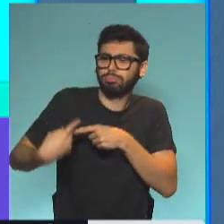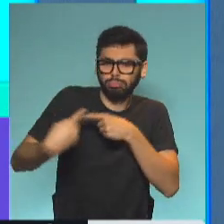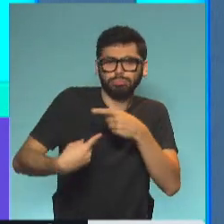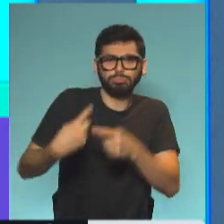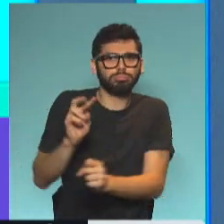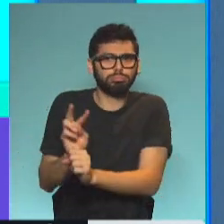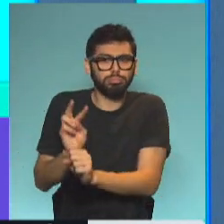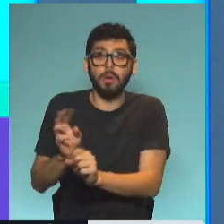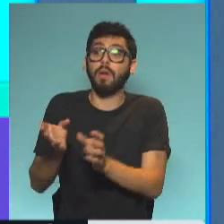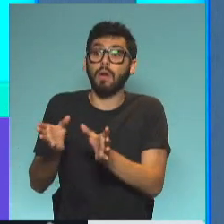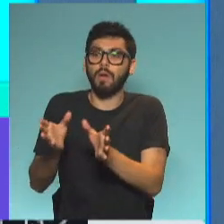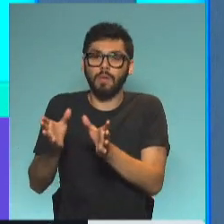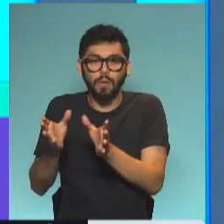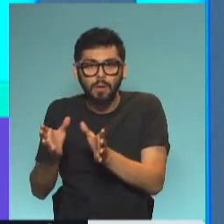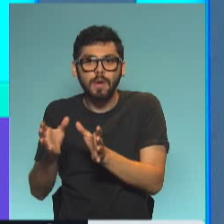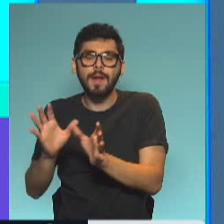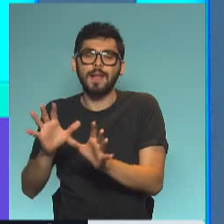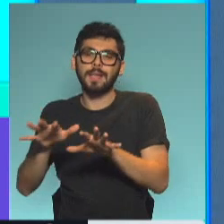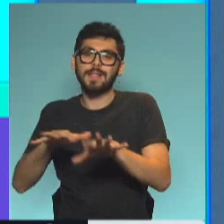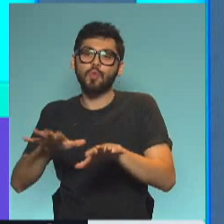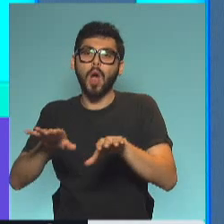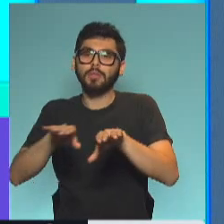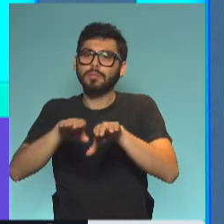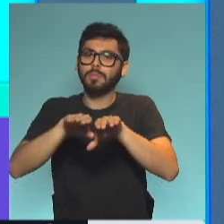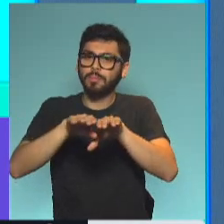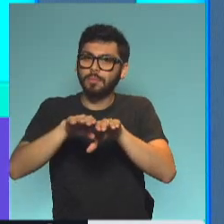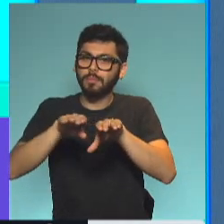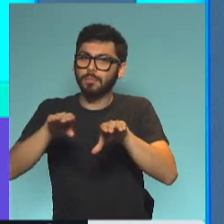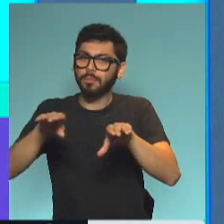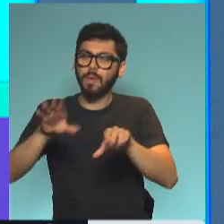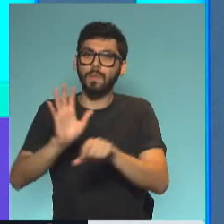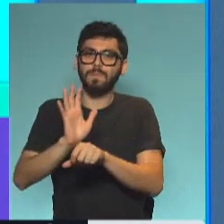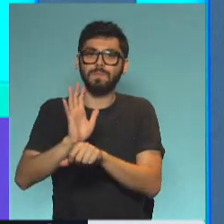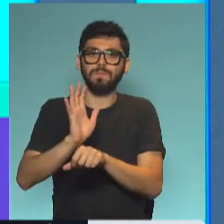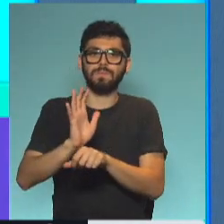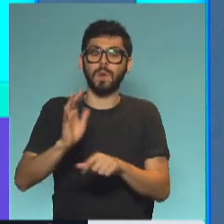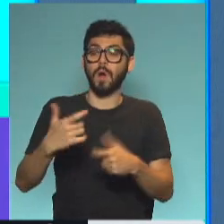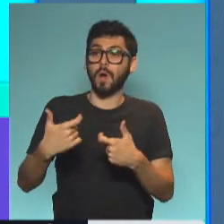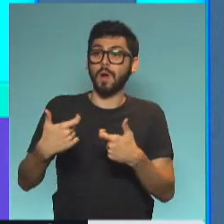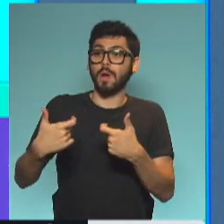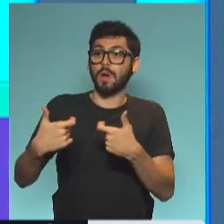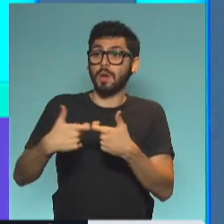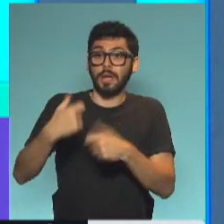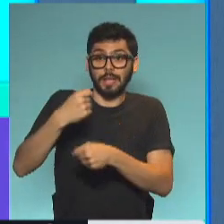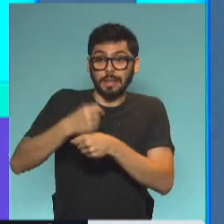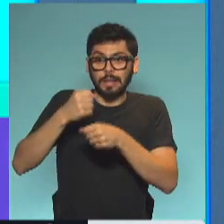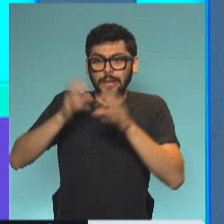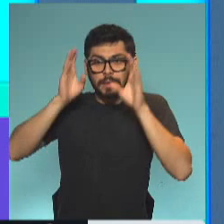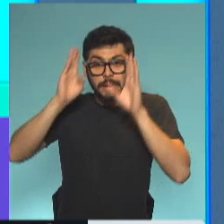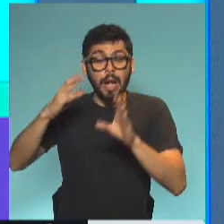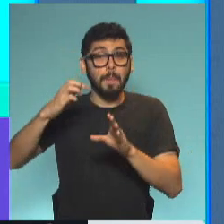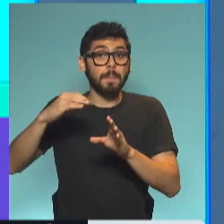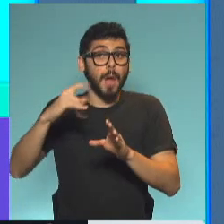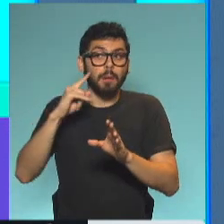pandemia es que venimos en una situación muy estable en cuanto a la exigencia de nuestros prestadores que trabajan exclusivamente con